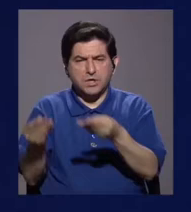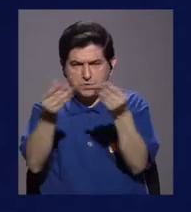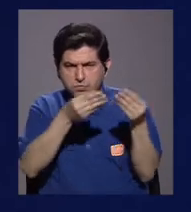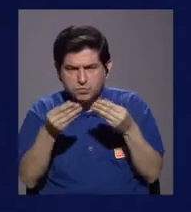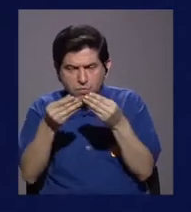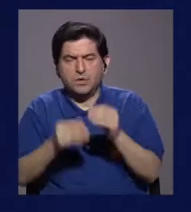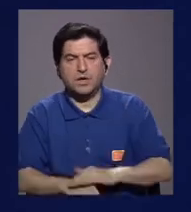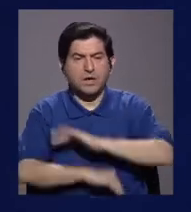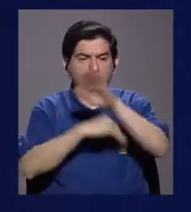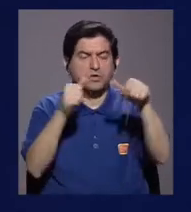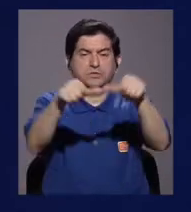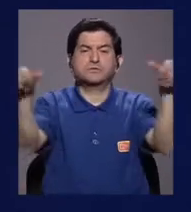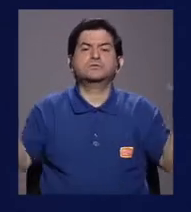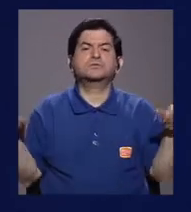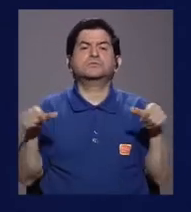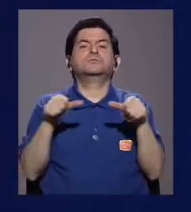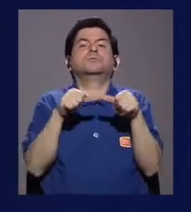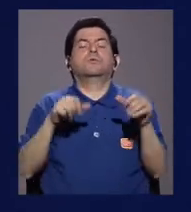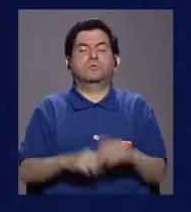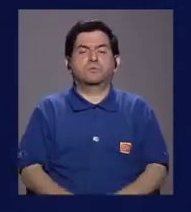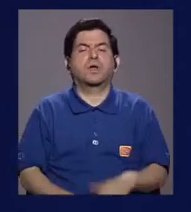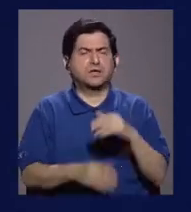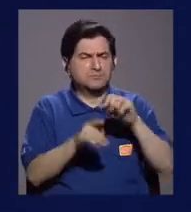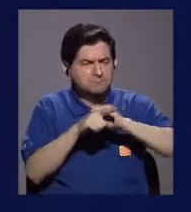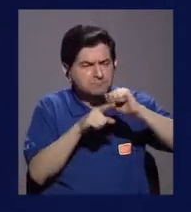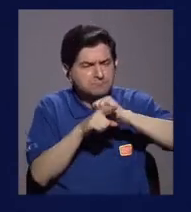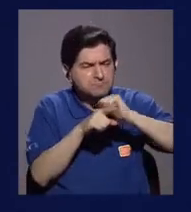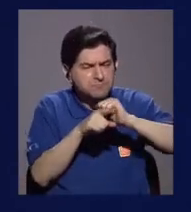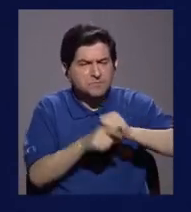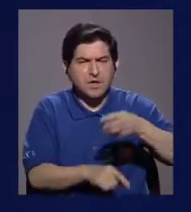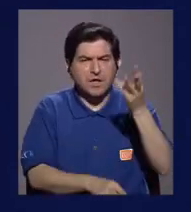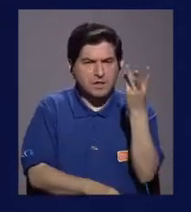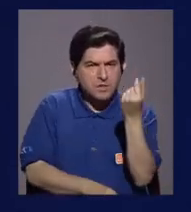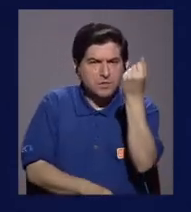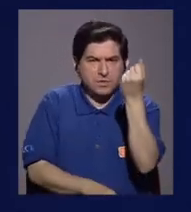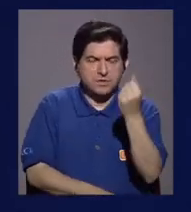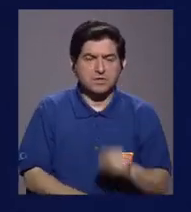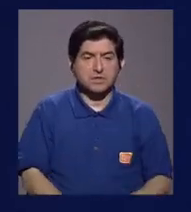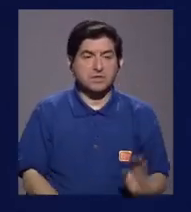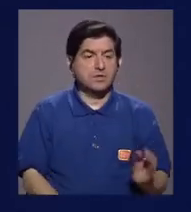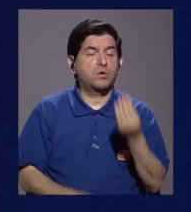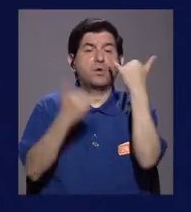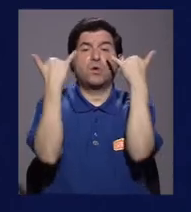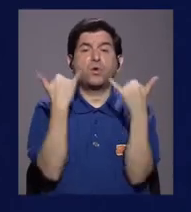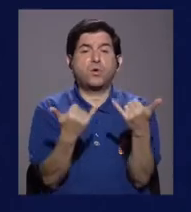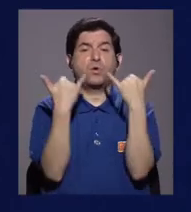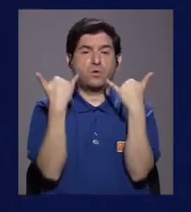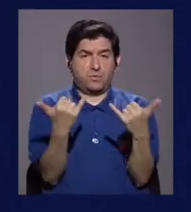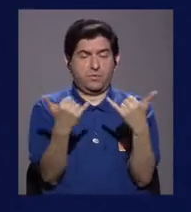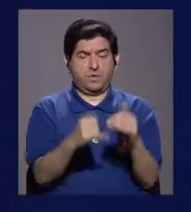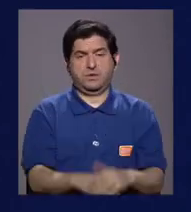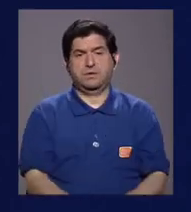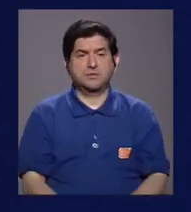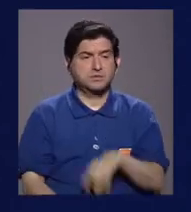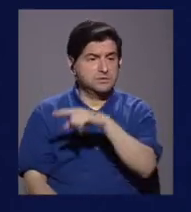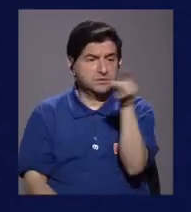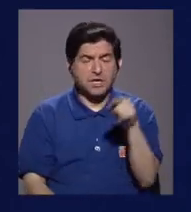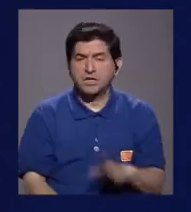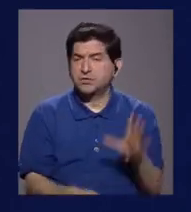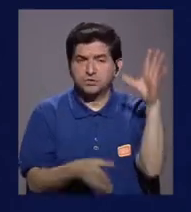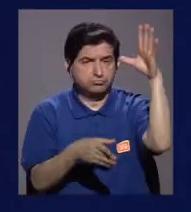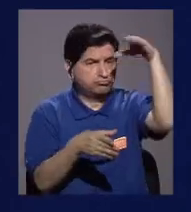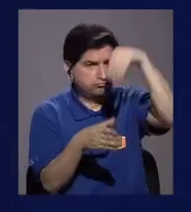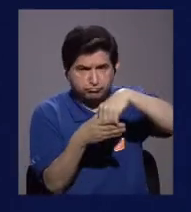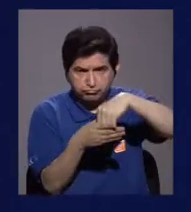aprender estas técnicas pero en el contexto de proyectos de investigación que son de impacto social nos quedamos atrasados entonces no podemos